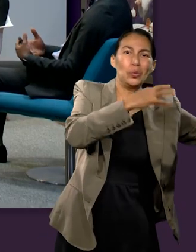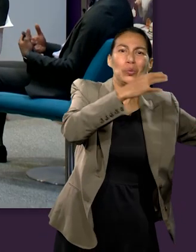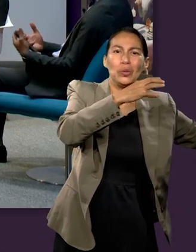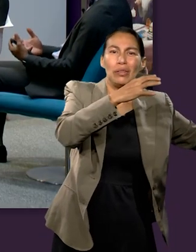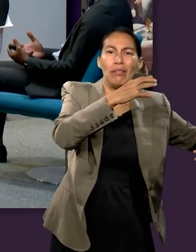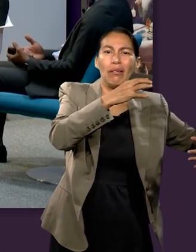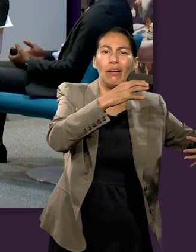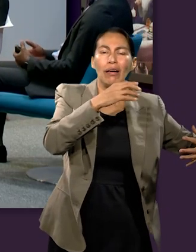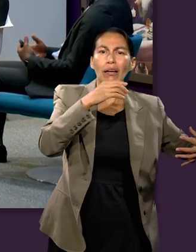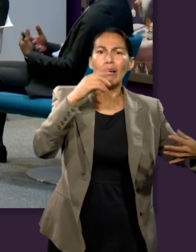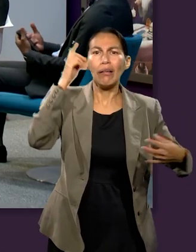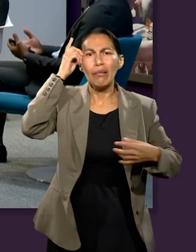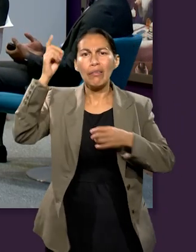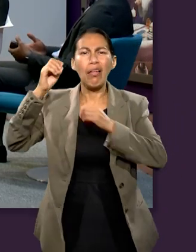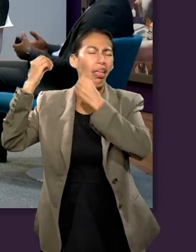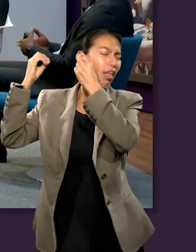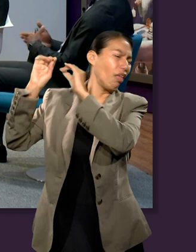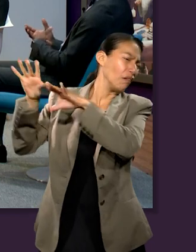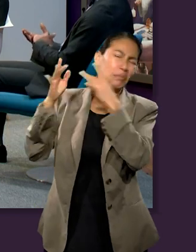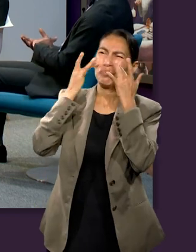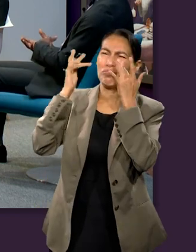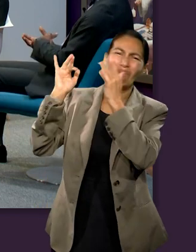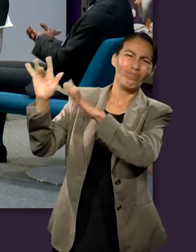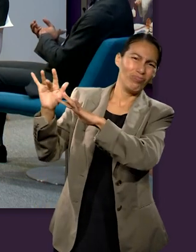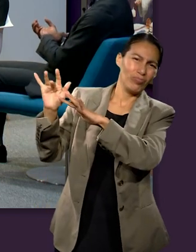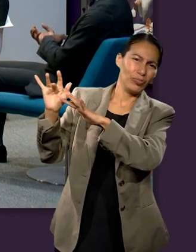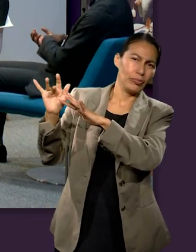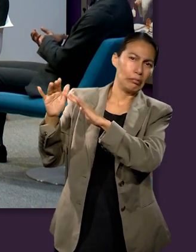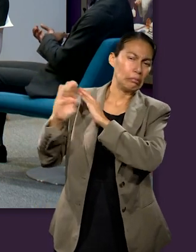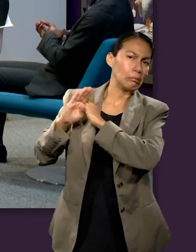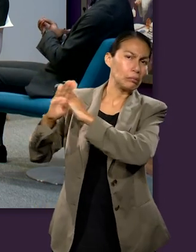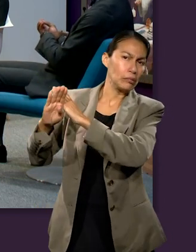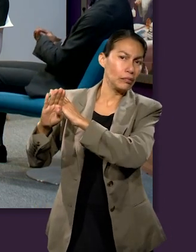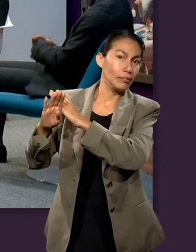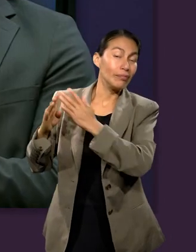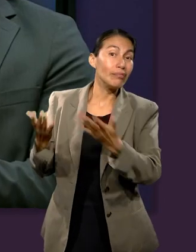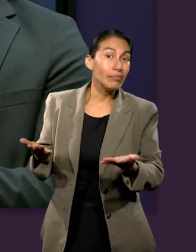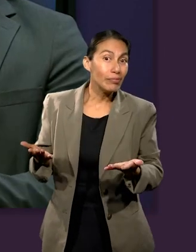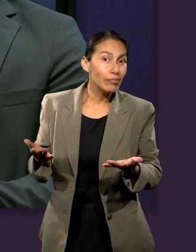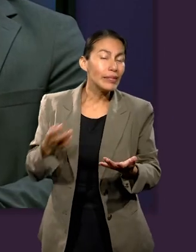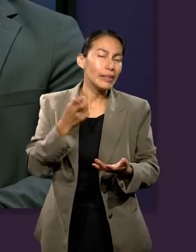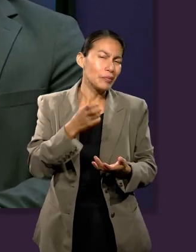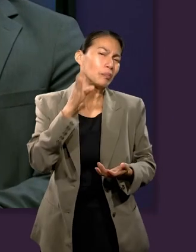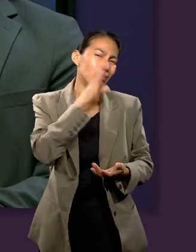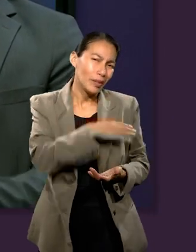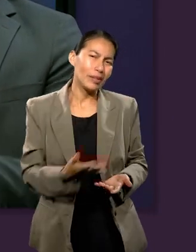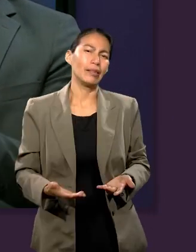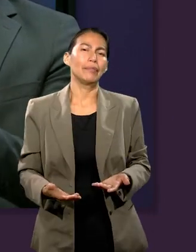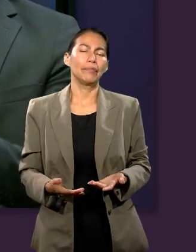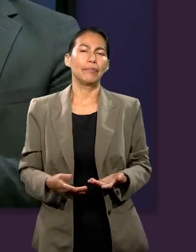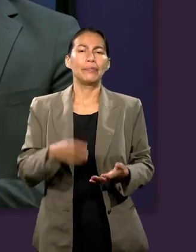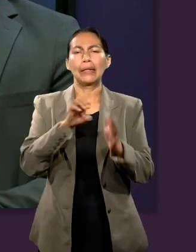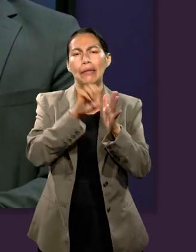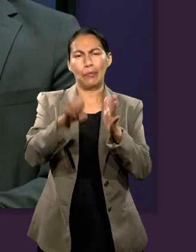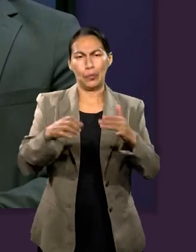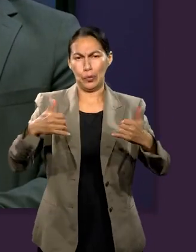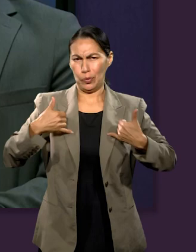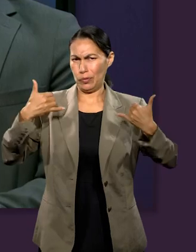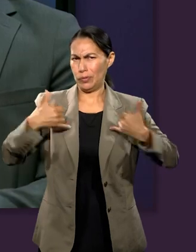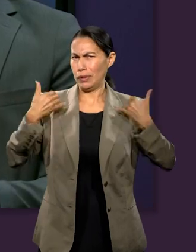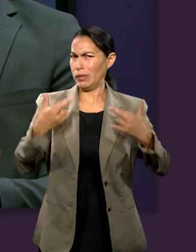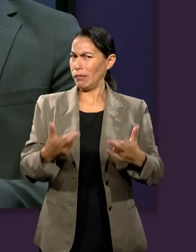más quiero más quiero más y te olvidas de esa dependencia de la Providencia de Dios Entonces con El joven rico